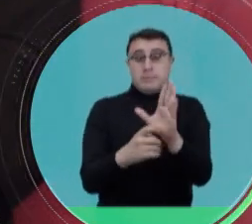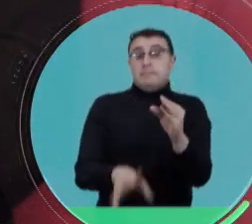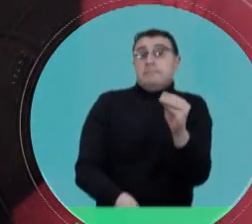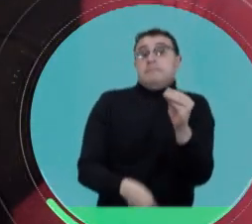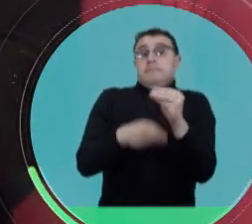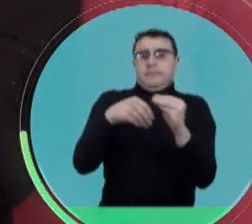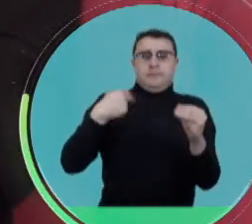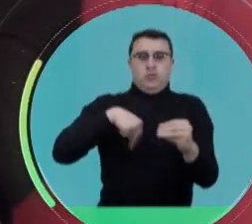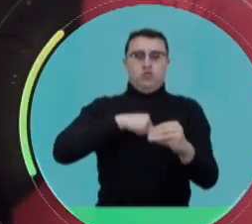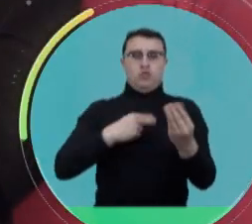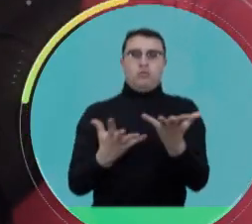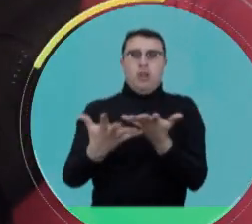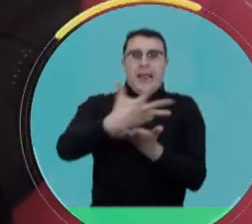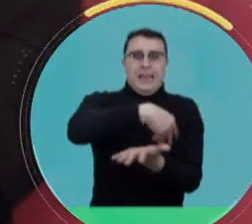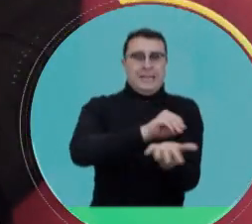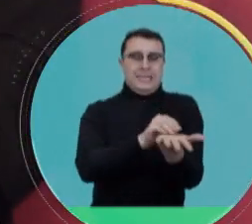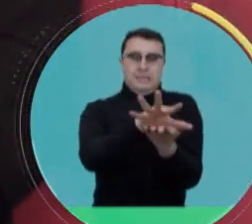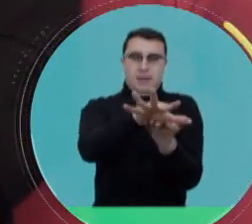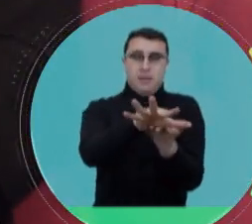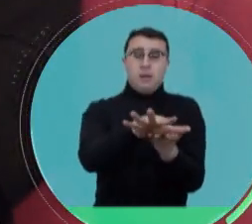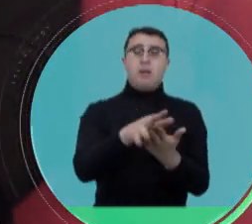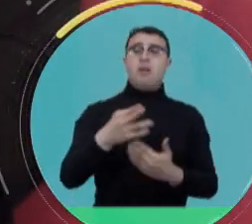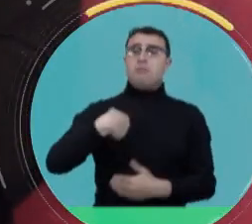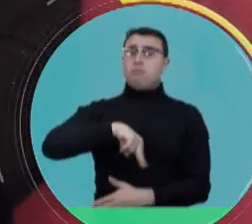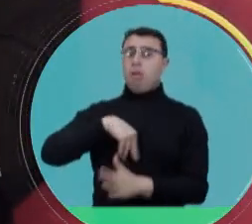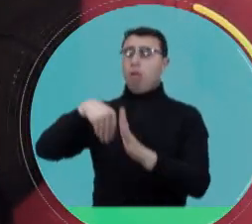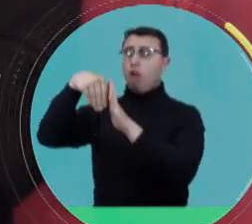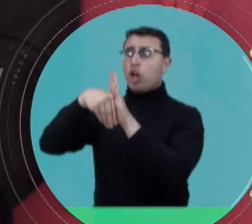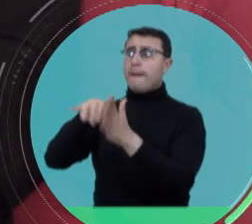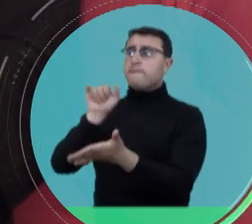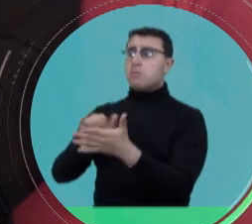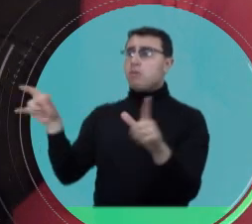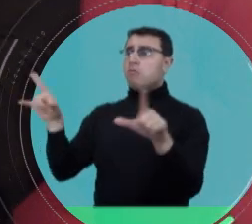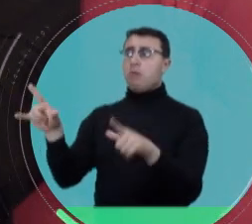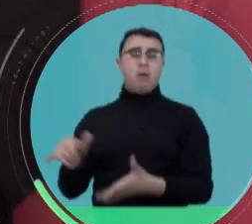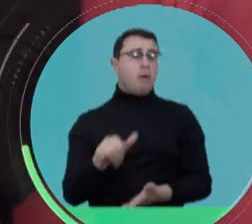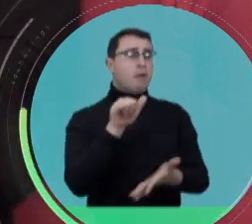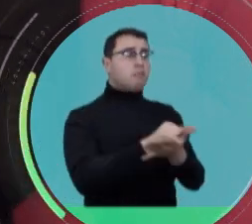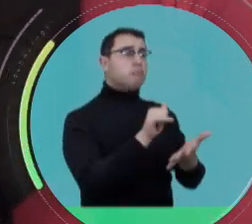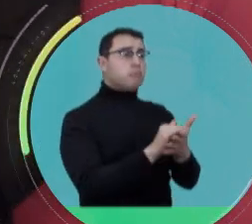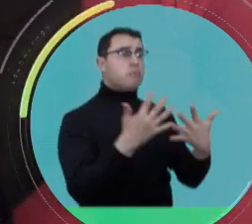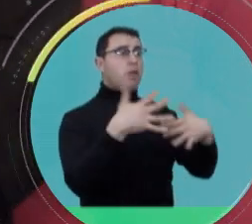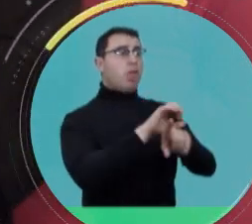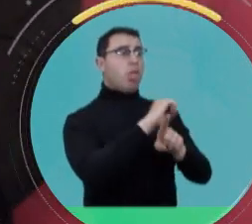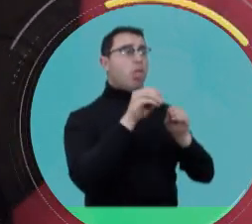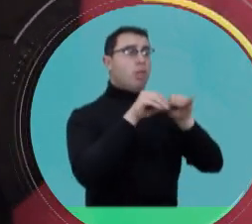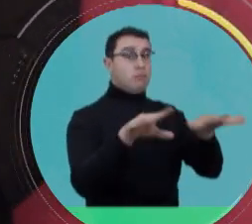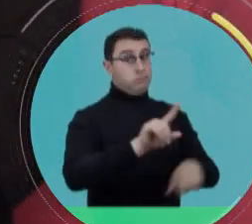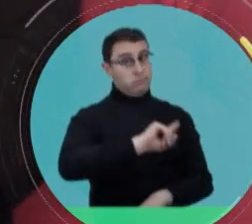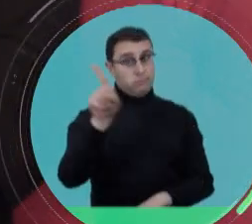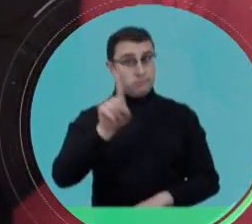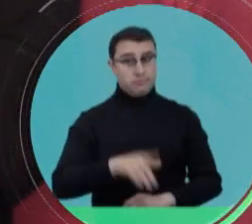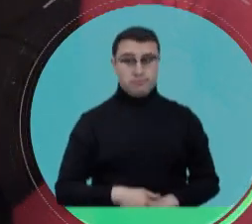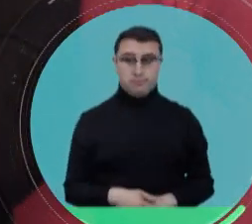pantallas digitales y la idea también es que como tal somos transmedial no van a ver los mismos contenidos en la televisión como en lo